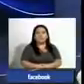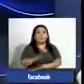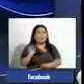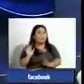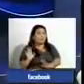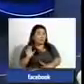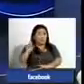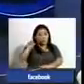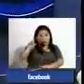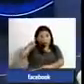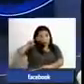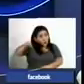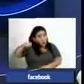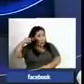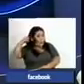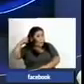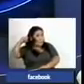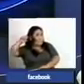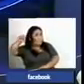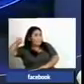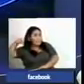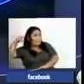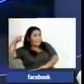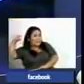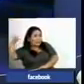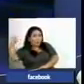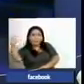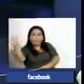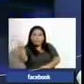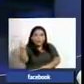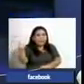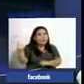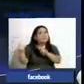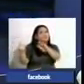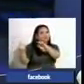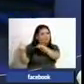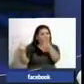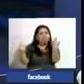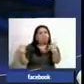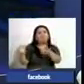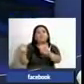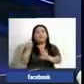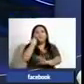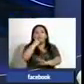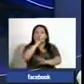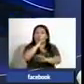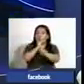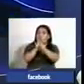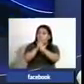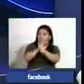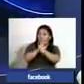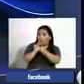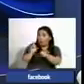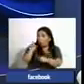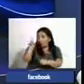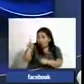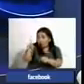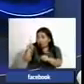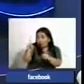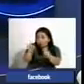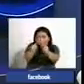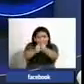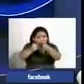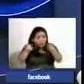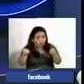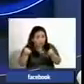Un millón de personas con coronavirus. Un millón de personas. Esto es